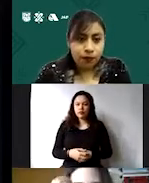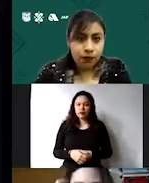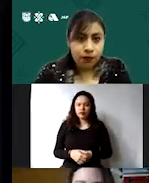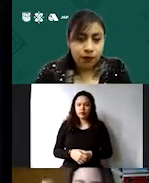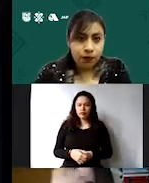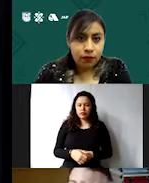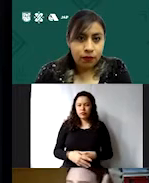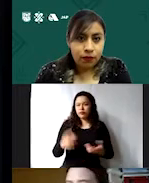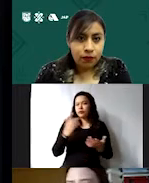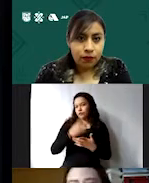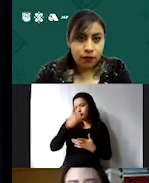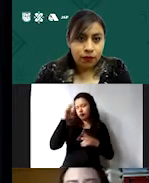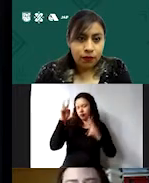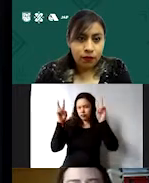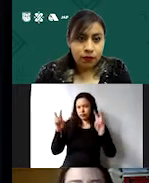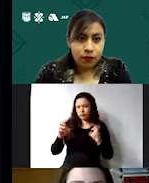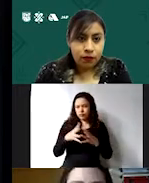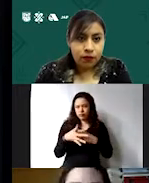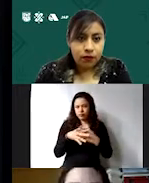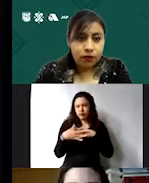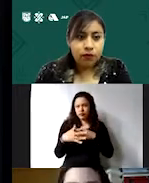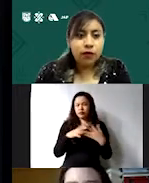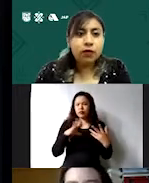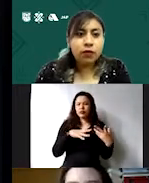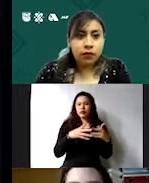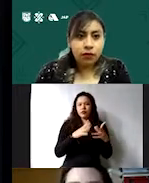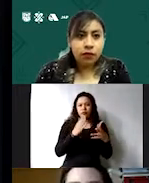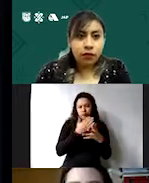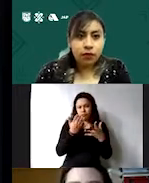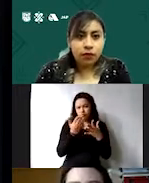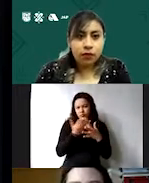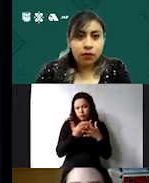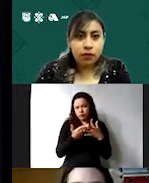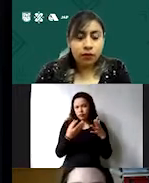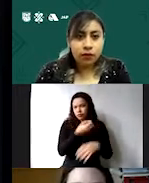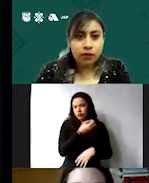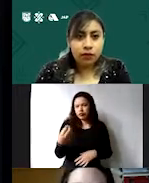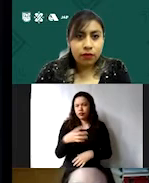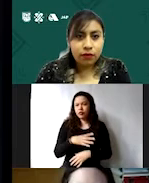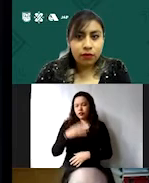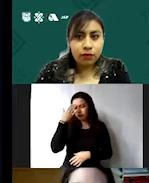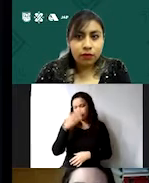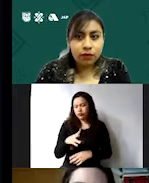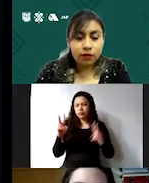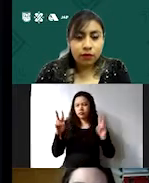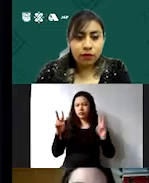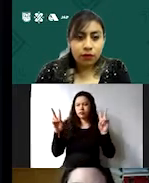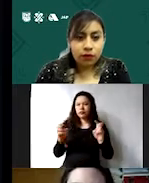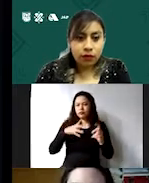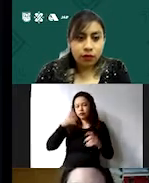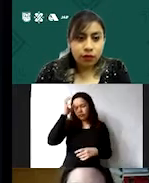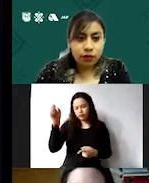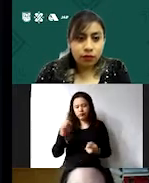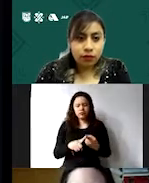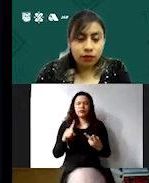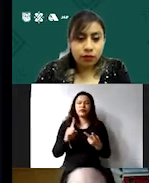revolvernos por ahí, porque tiene una secuencia todo el programa. Como saben, hemos visto el tema de concepciones y la urgencia de